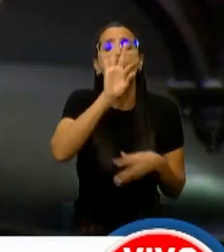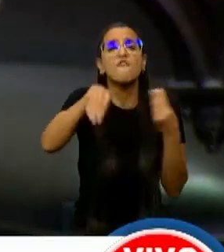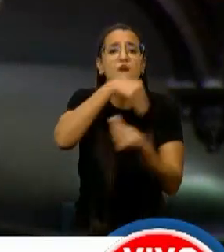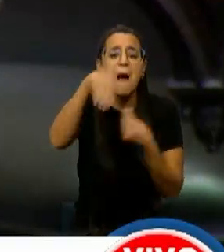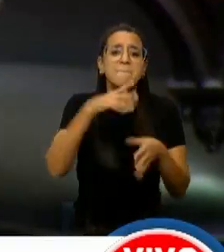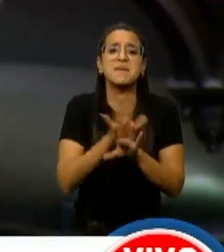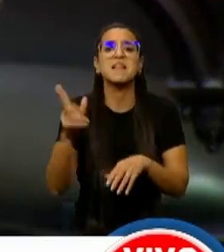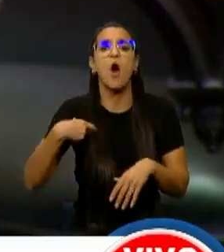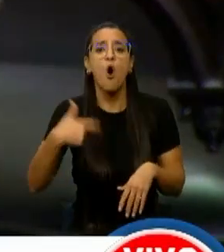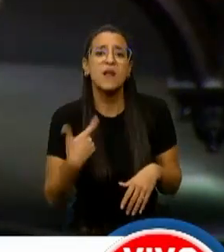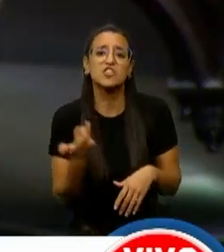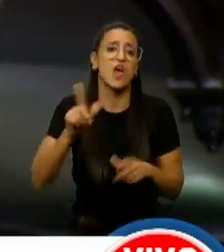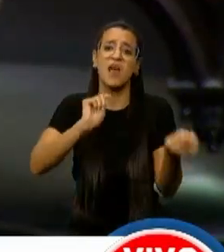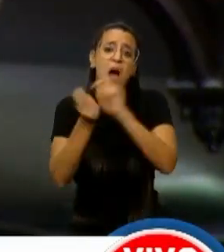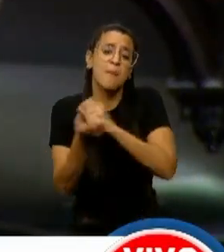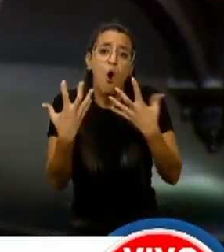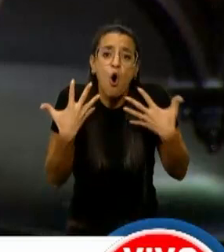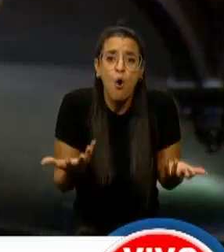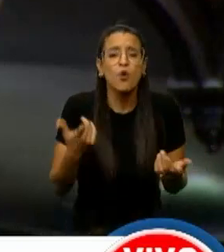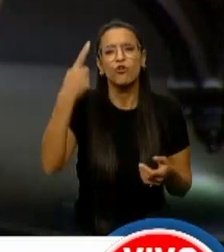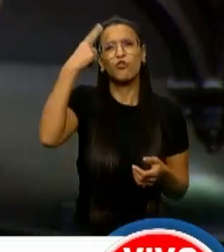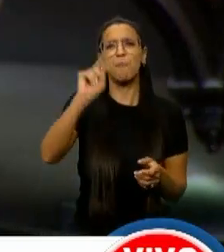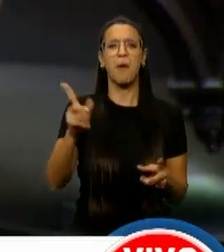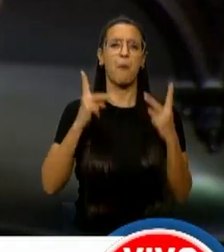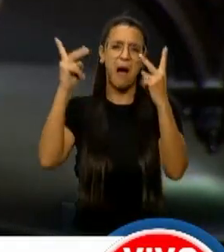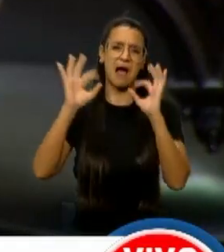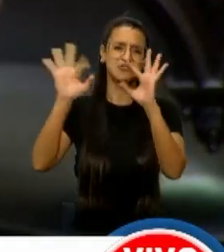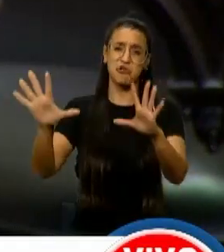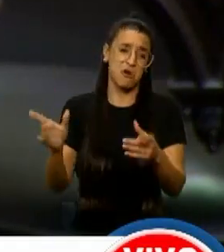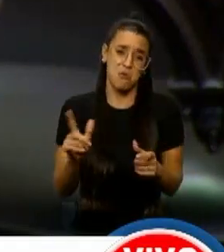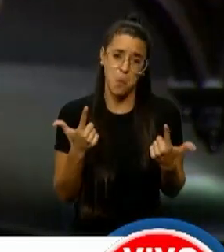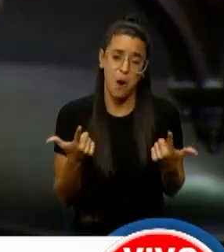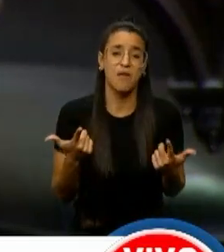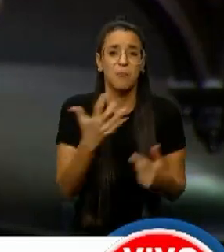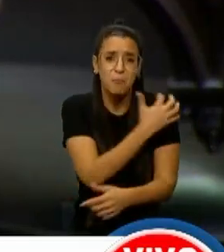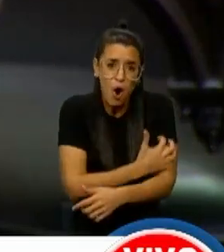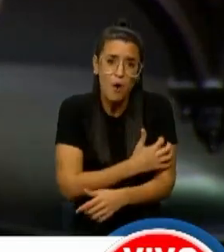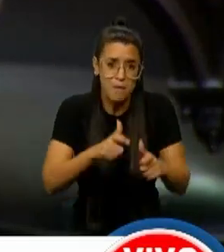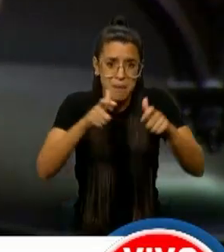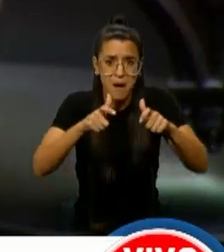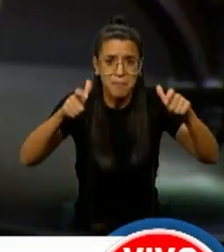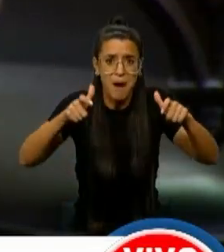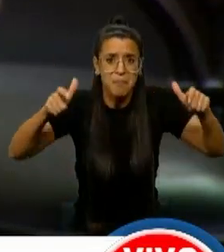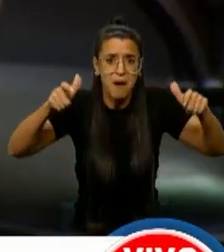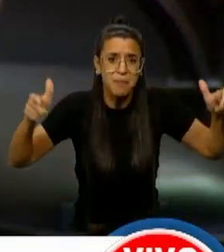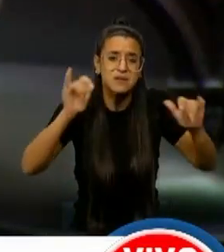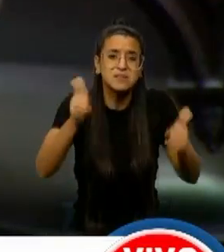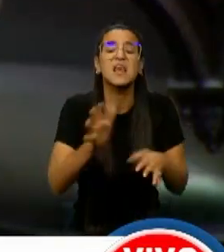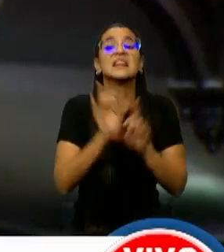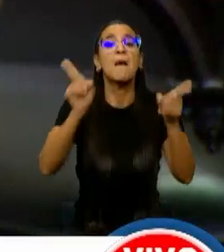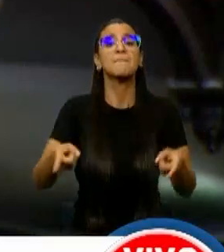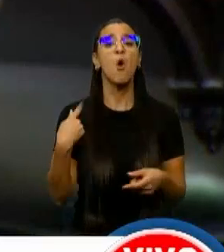que cambiaron la prepaga y obviamente ya no pueden ni pensar en vacaciones. Son más pobres, sí, todavía más pobres